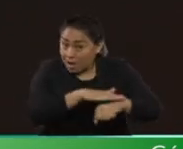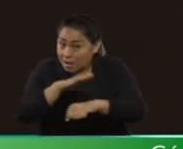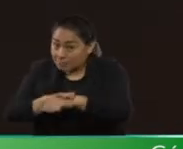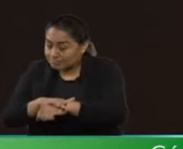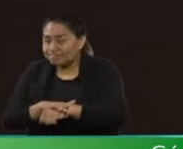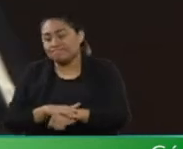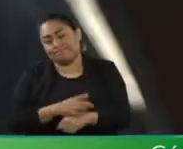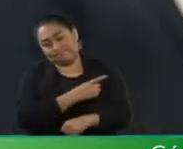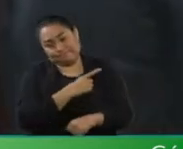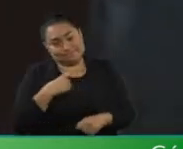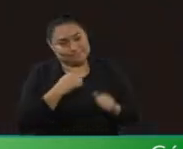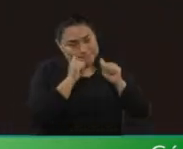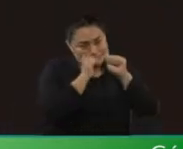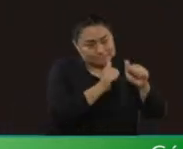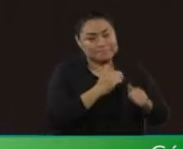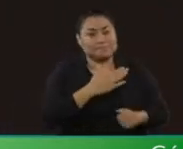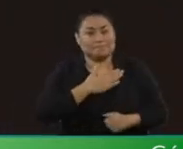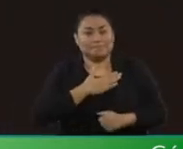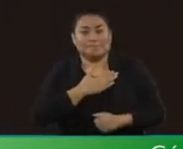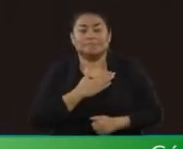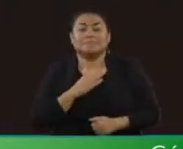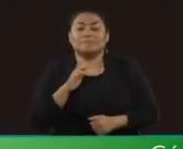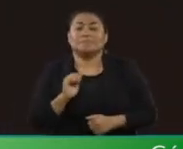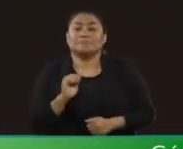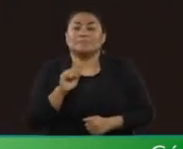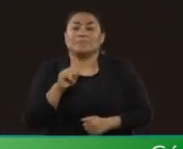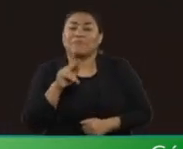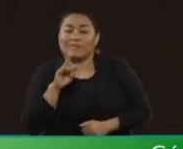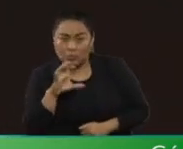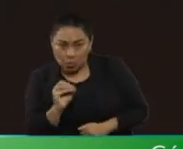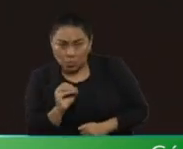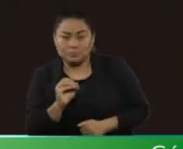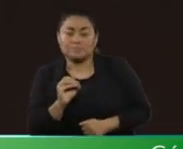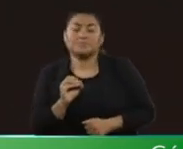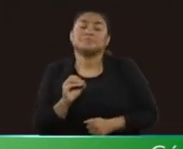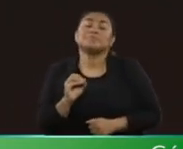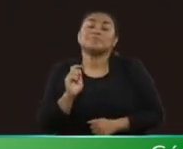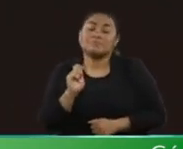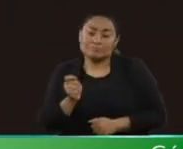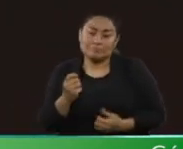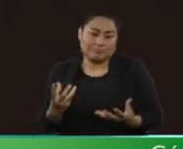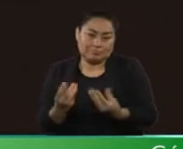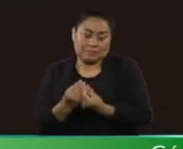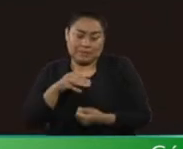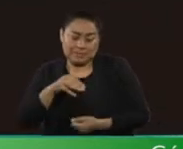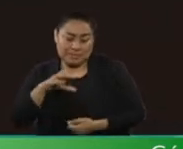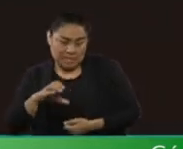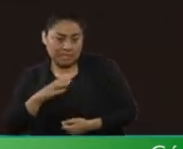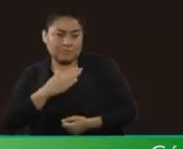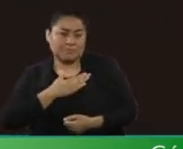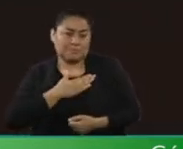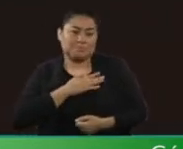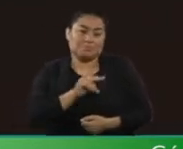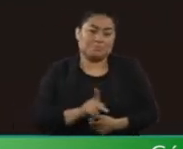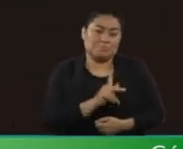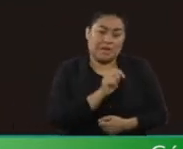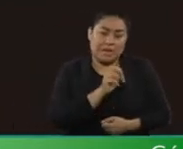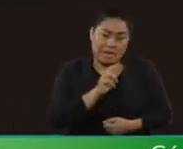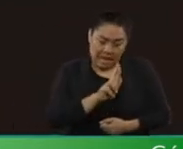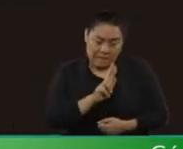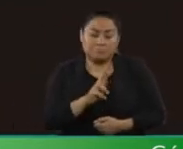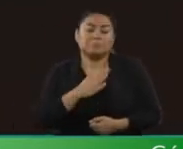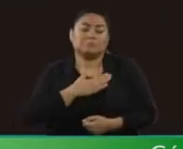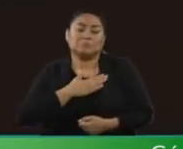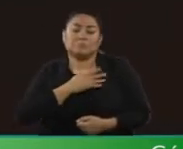Alfredo caballo los soya hijo de un minero parralense soy de movimiento ciudadano y estoy de manera